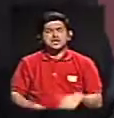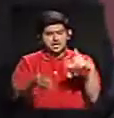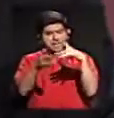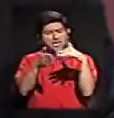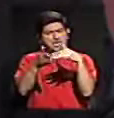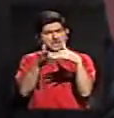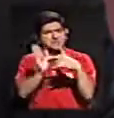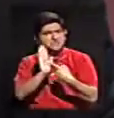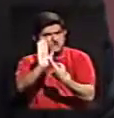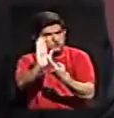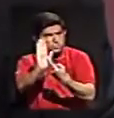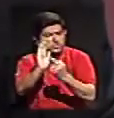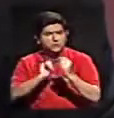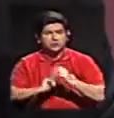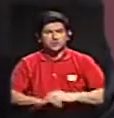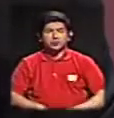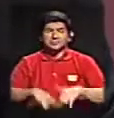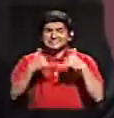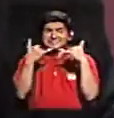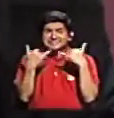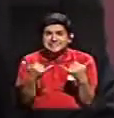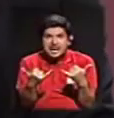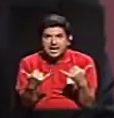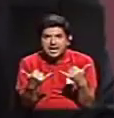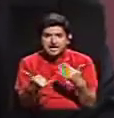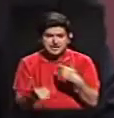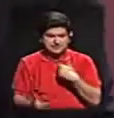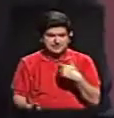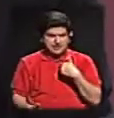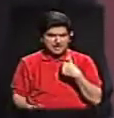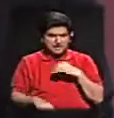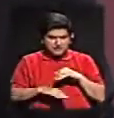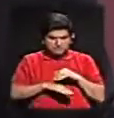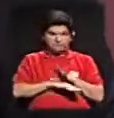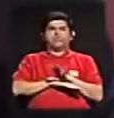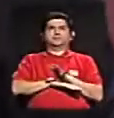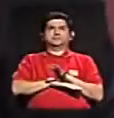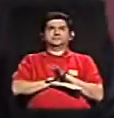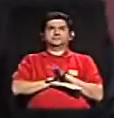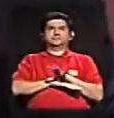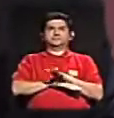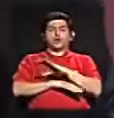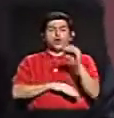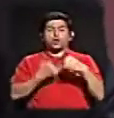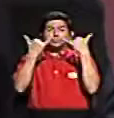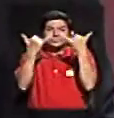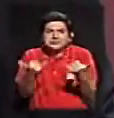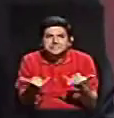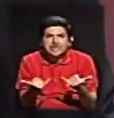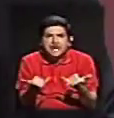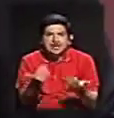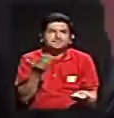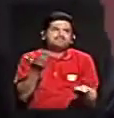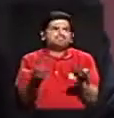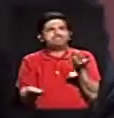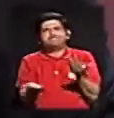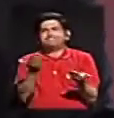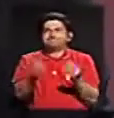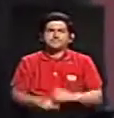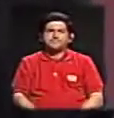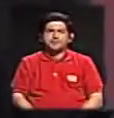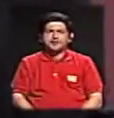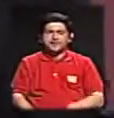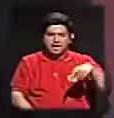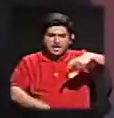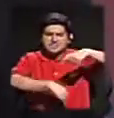estudio que ya se están sintiendo los efectos o que ya está, digamos, entrando a